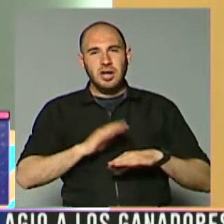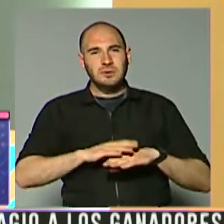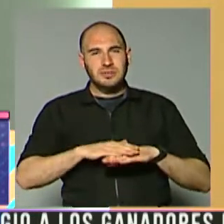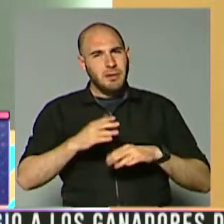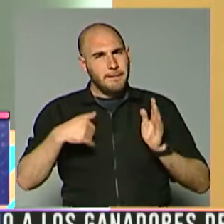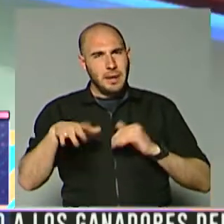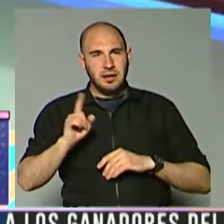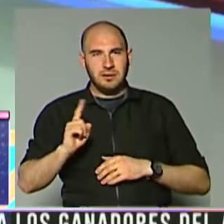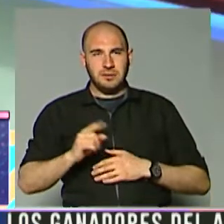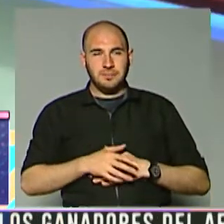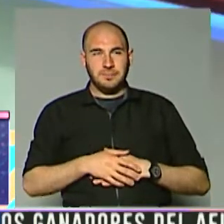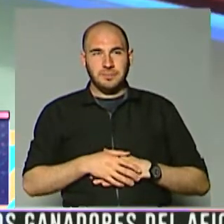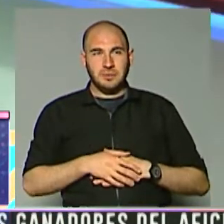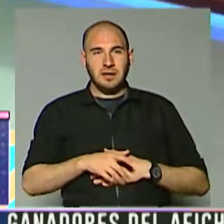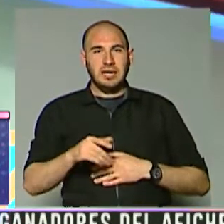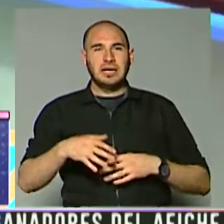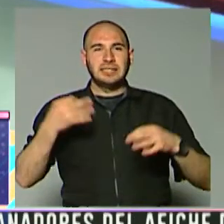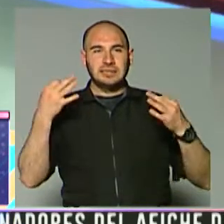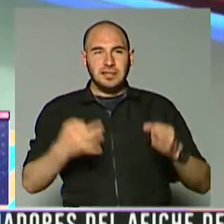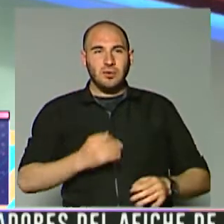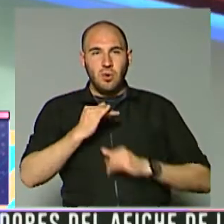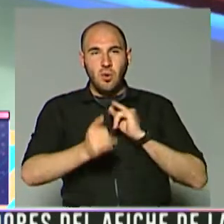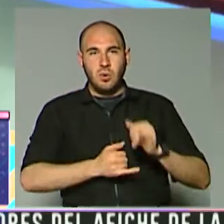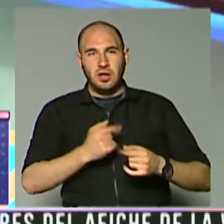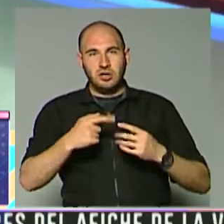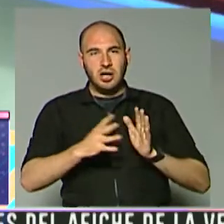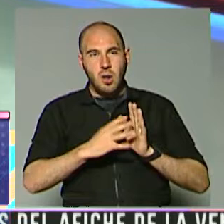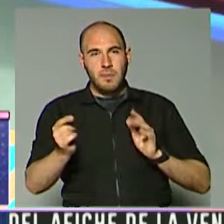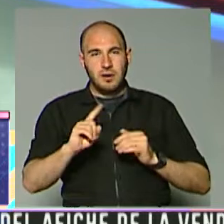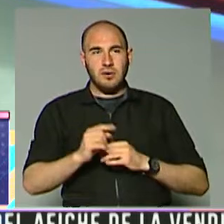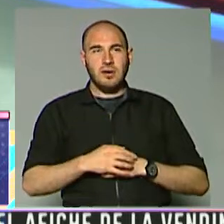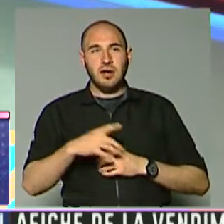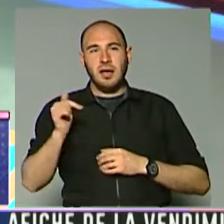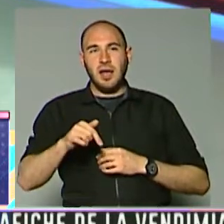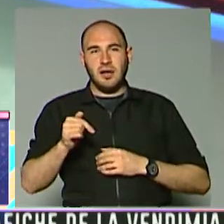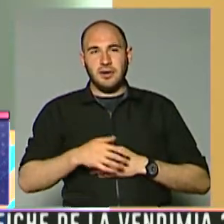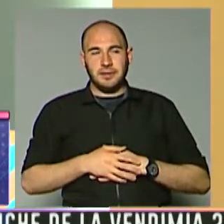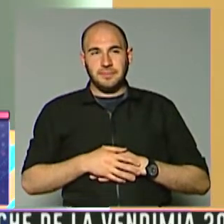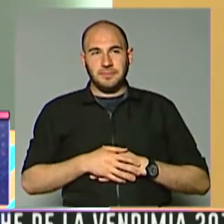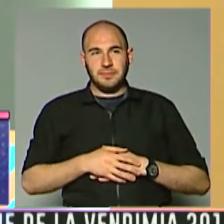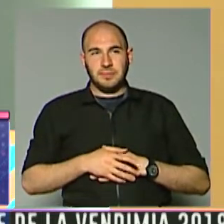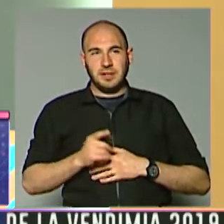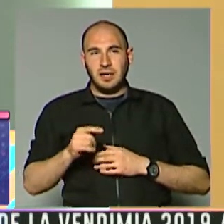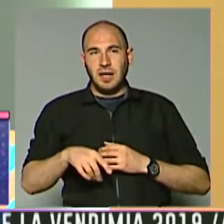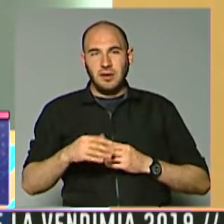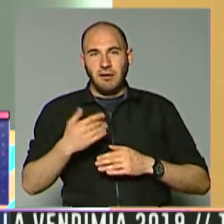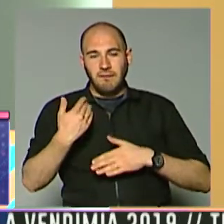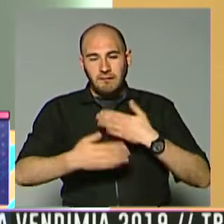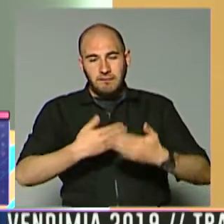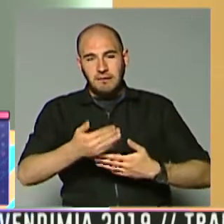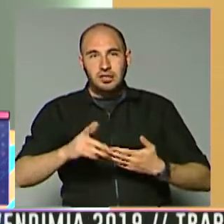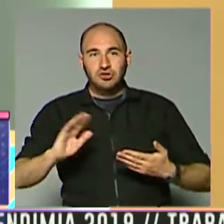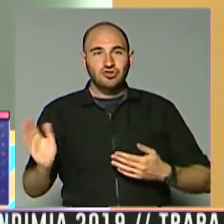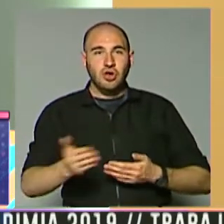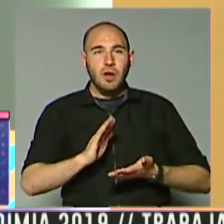responsable aseverar que hay una situación de plagio cuando hoy todavía no se ha sorteado todos los